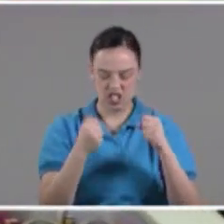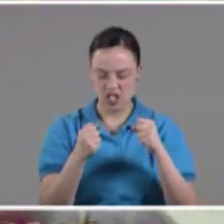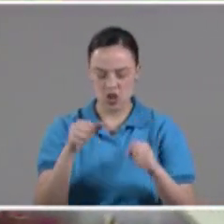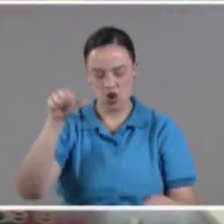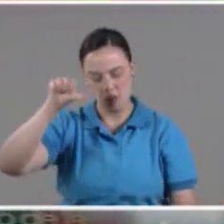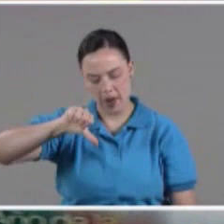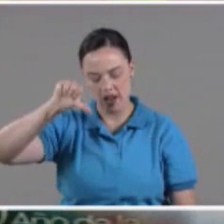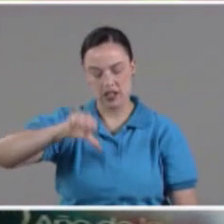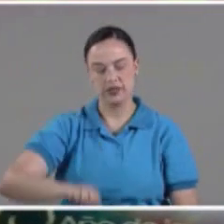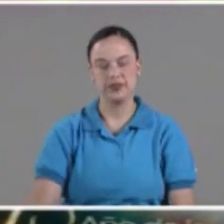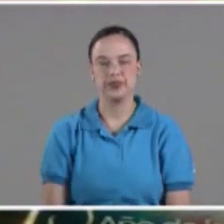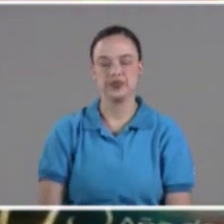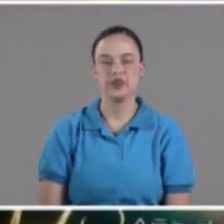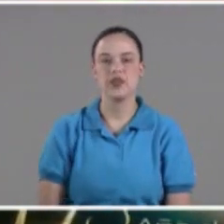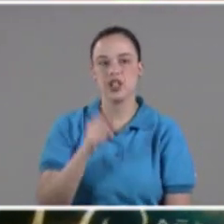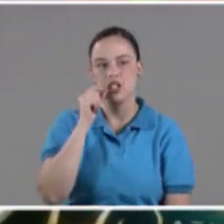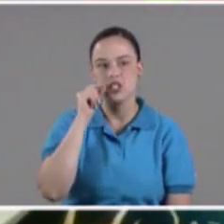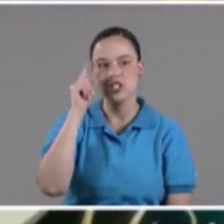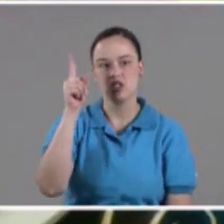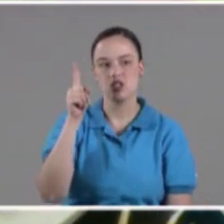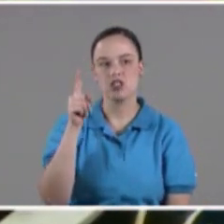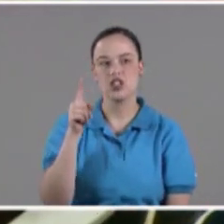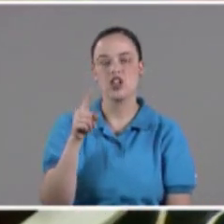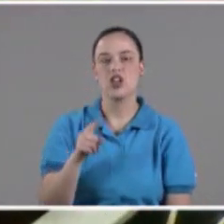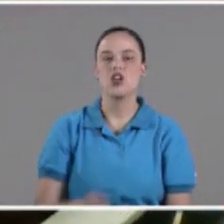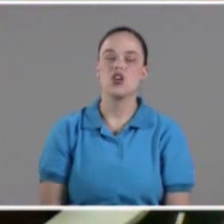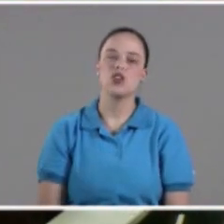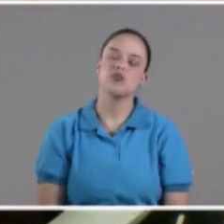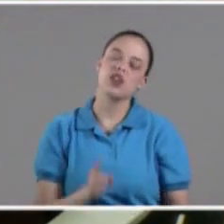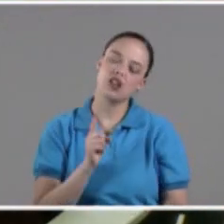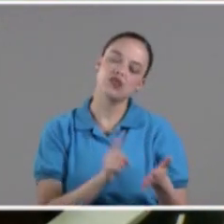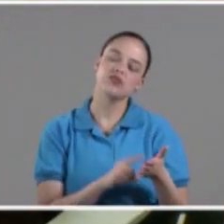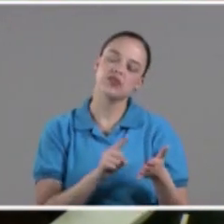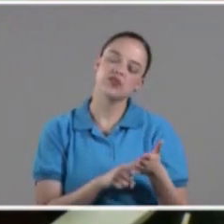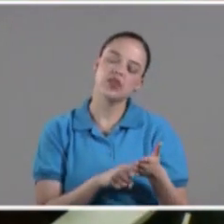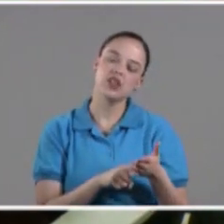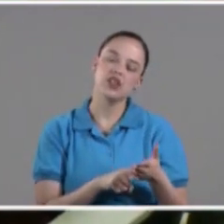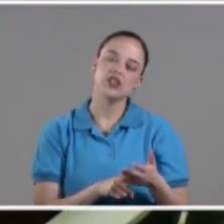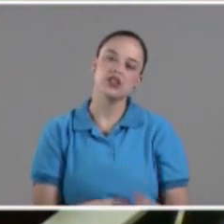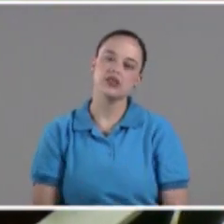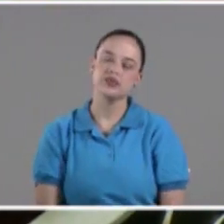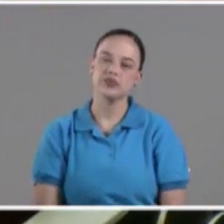Y pues el señor se los va a demandar y se lo está mandando ya